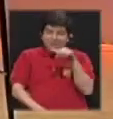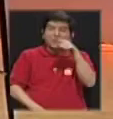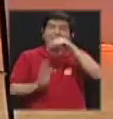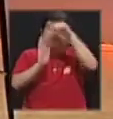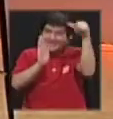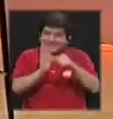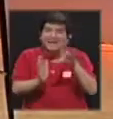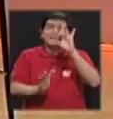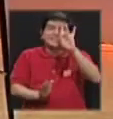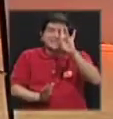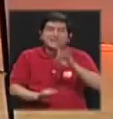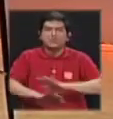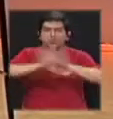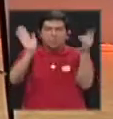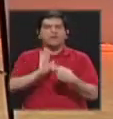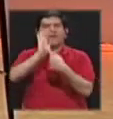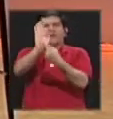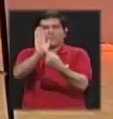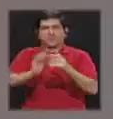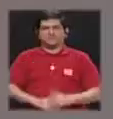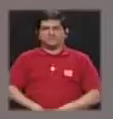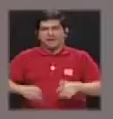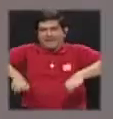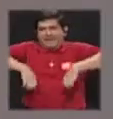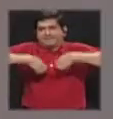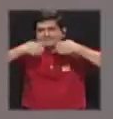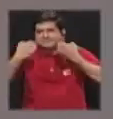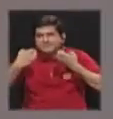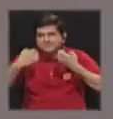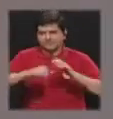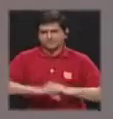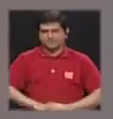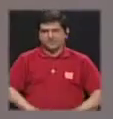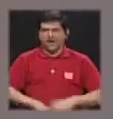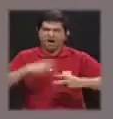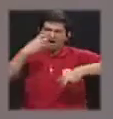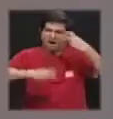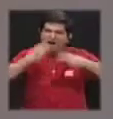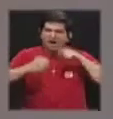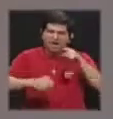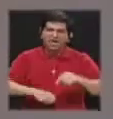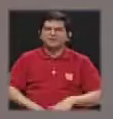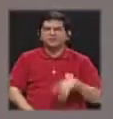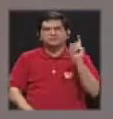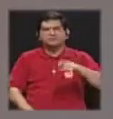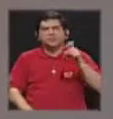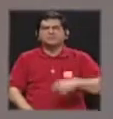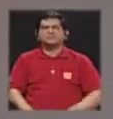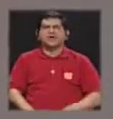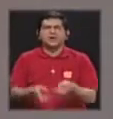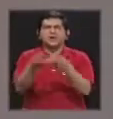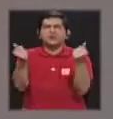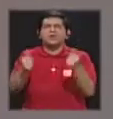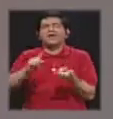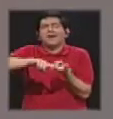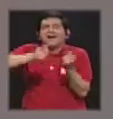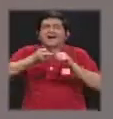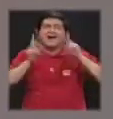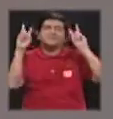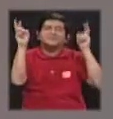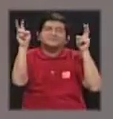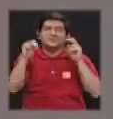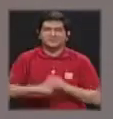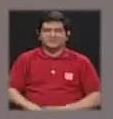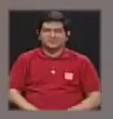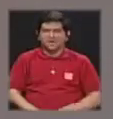artículo 8 es claro en señalar que de existir conflictos, estos deben dirimirse amistosamente. Y